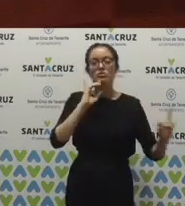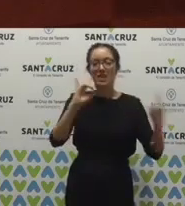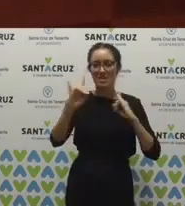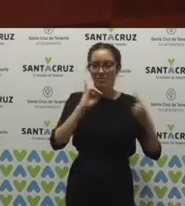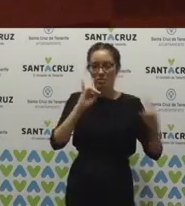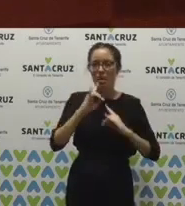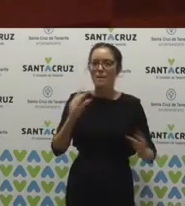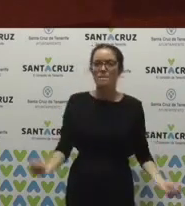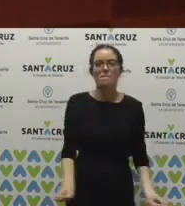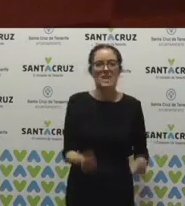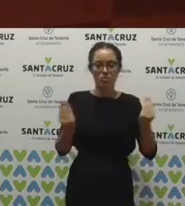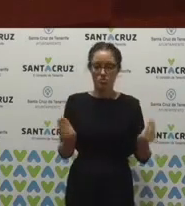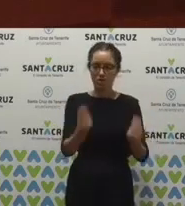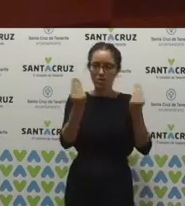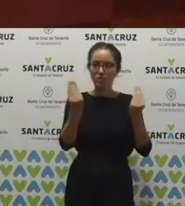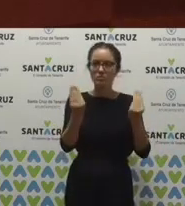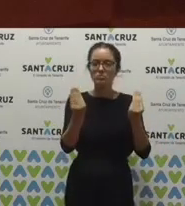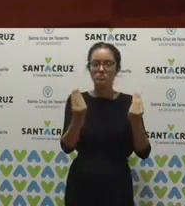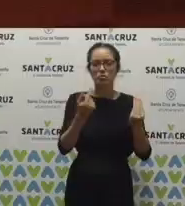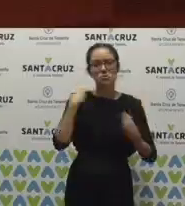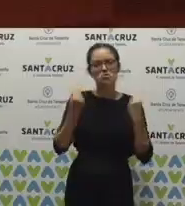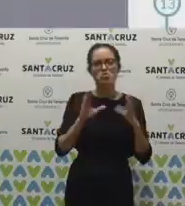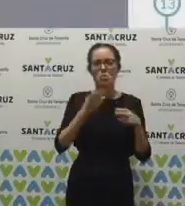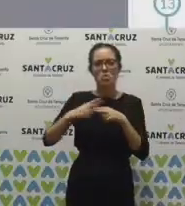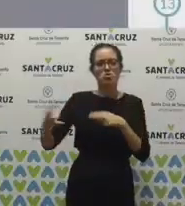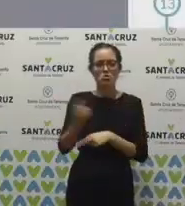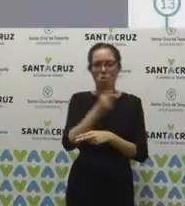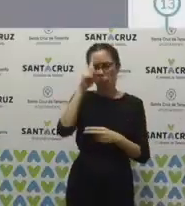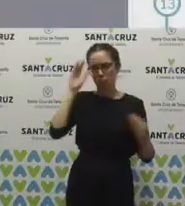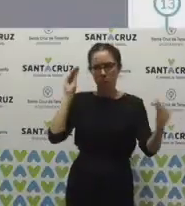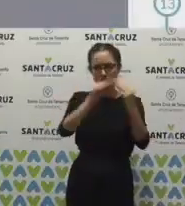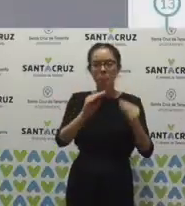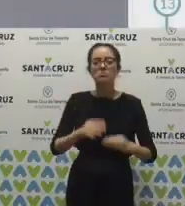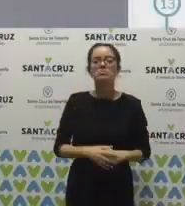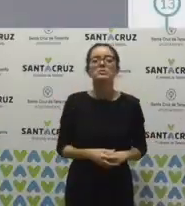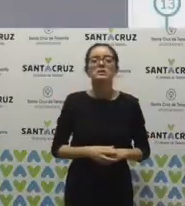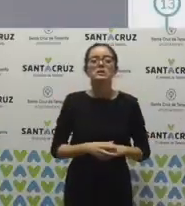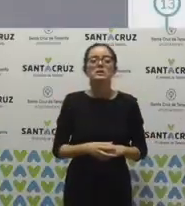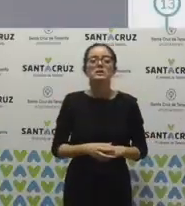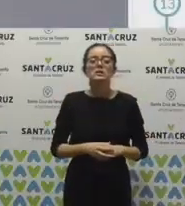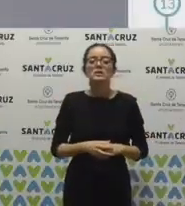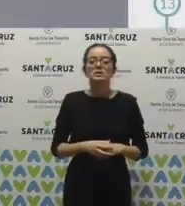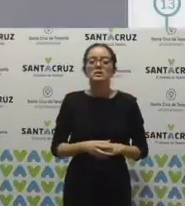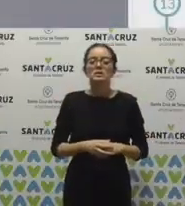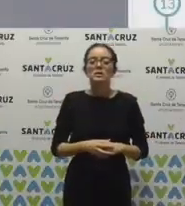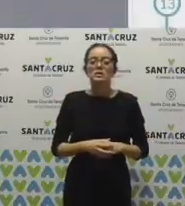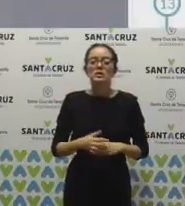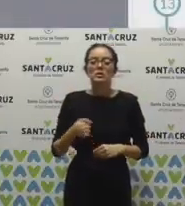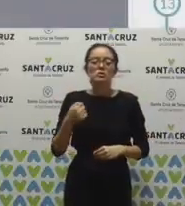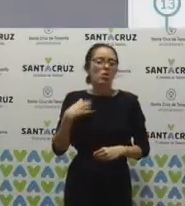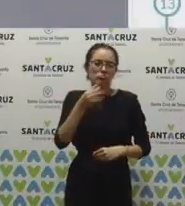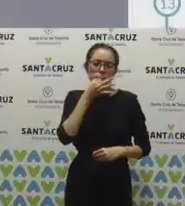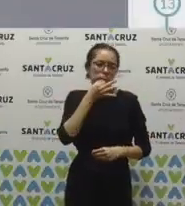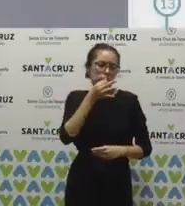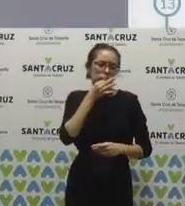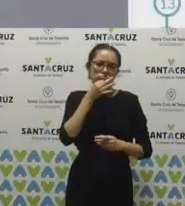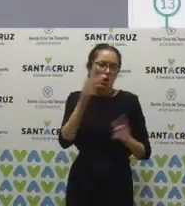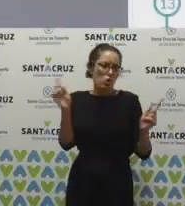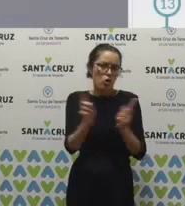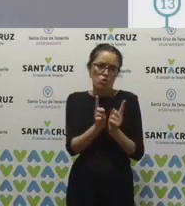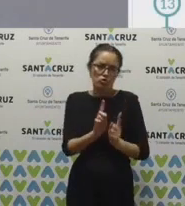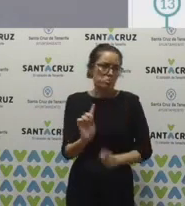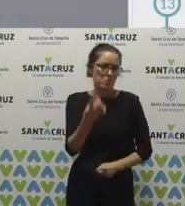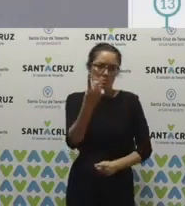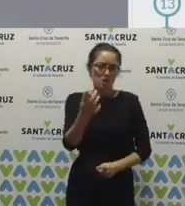todos los partidos políticos creo que estamos de acuerdo y además nosotros insisto intervengo muy corta mente en este primer turno